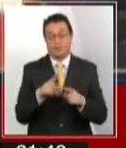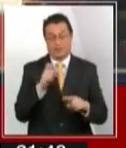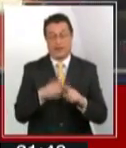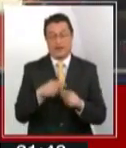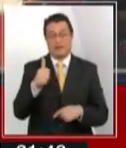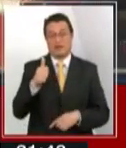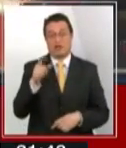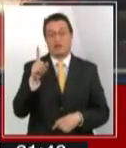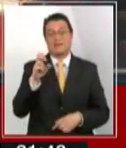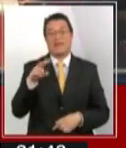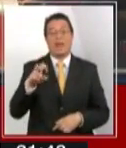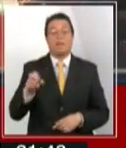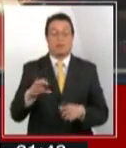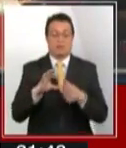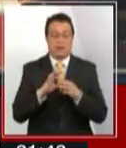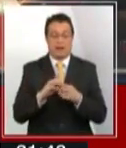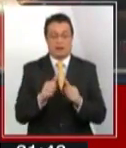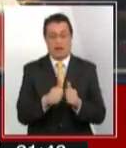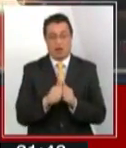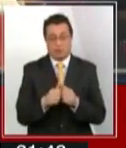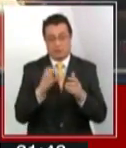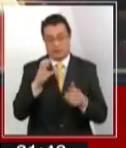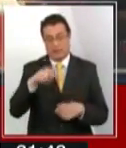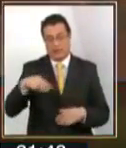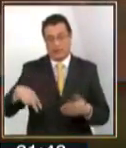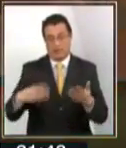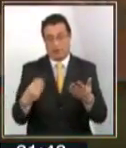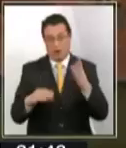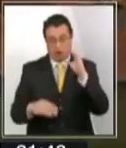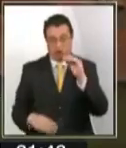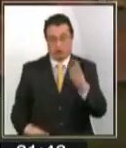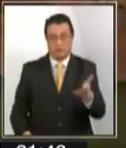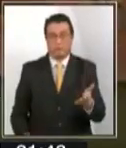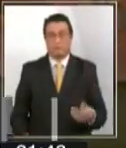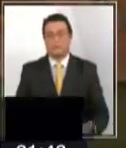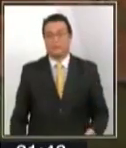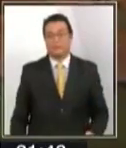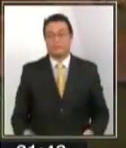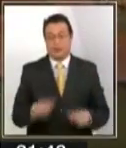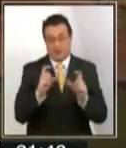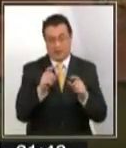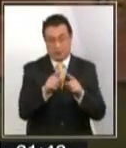muchas gracias por habernos acompañado hoy en CNN Prime. Muy buenas noches. Gracias a ustedes.